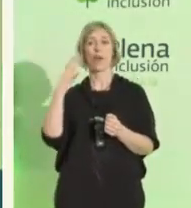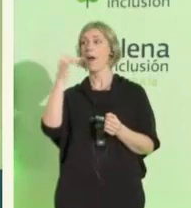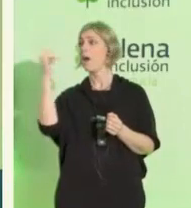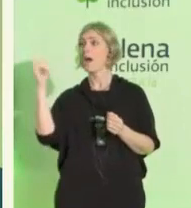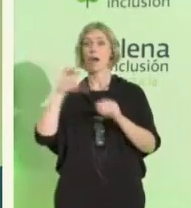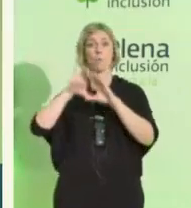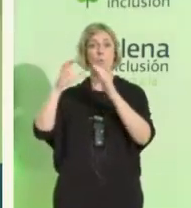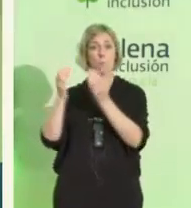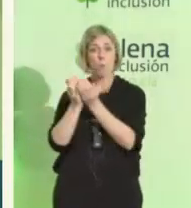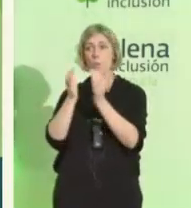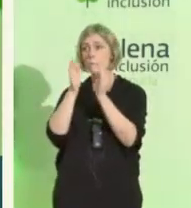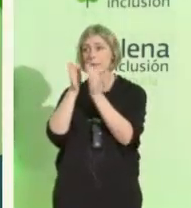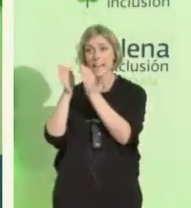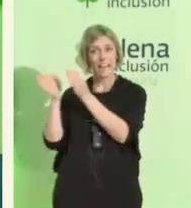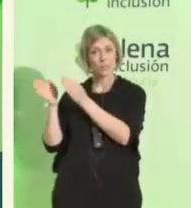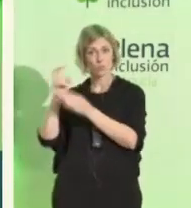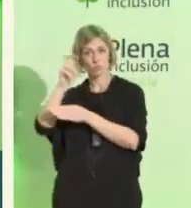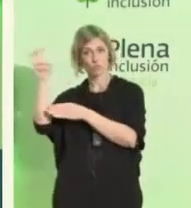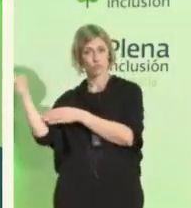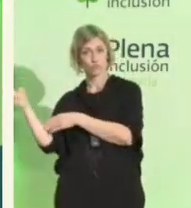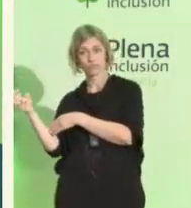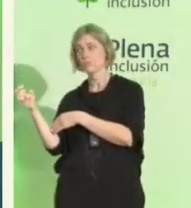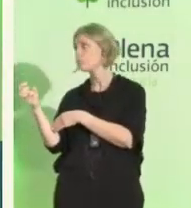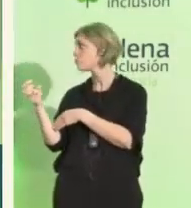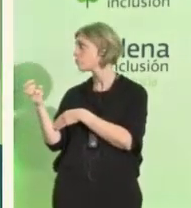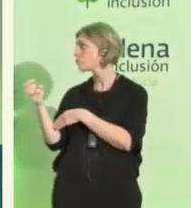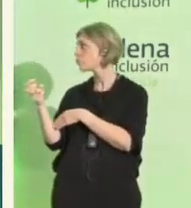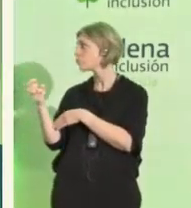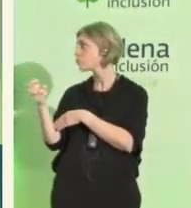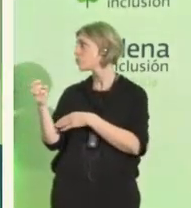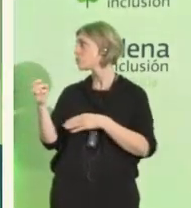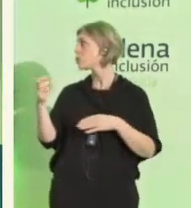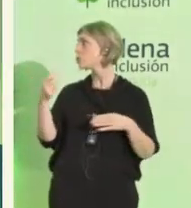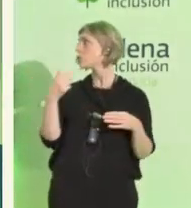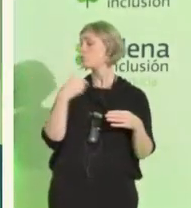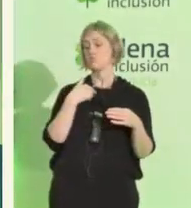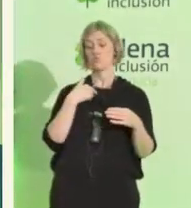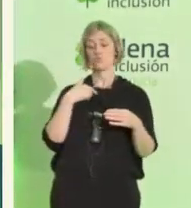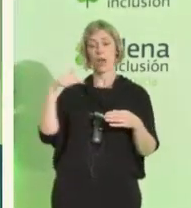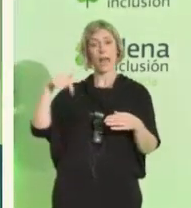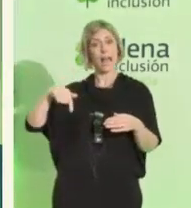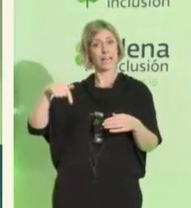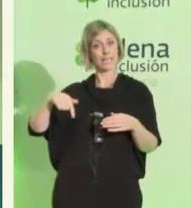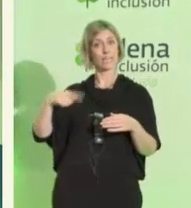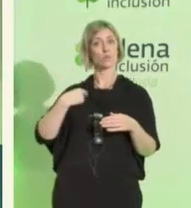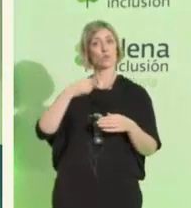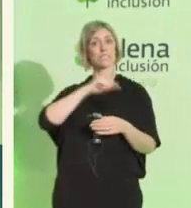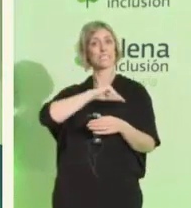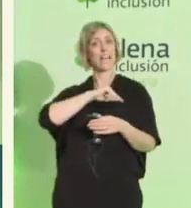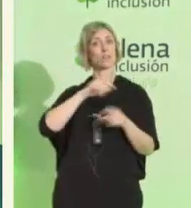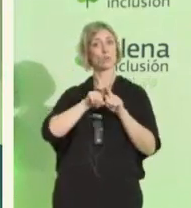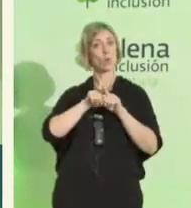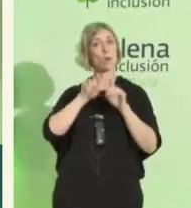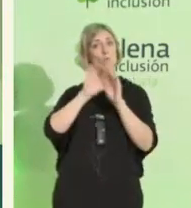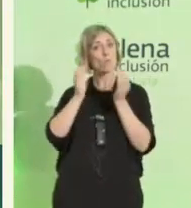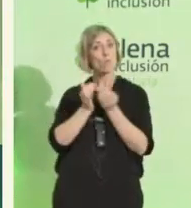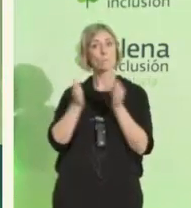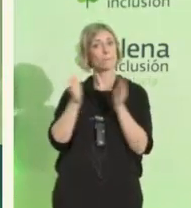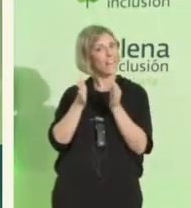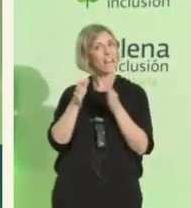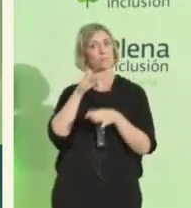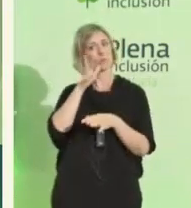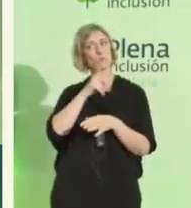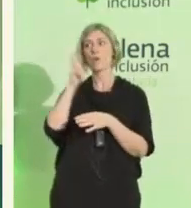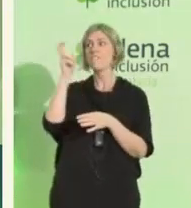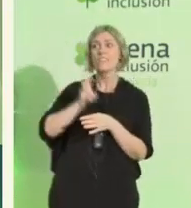acá yo acá tengo un pequeño mundo porque vine porque estoy porque capaz que ustedes